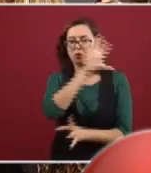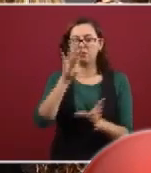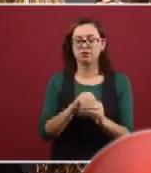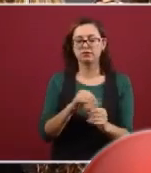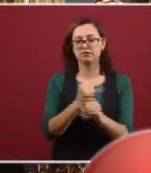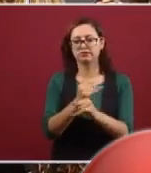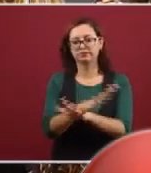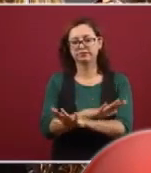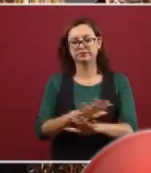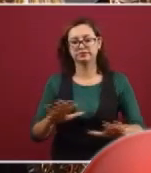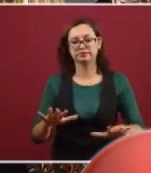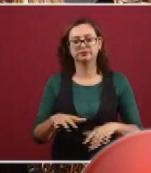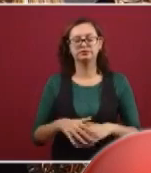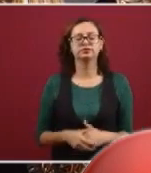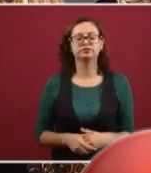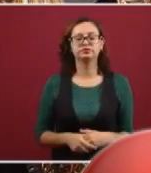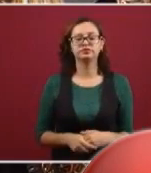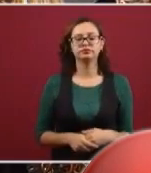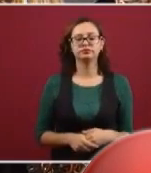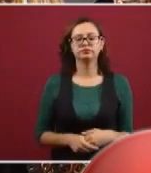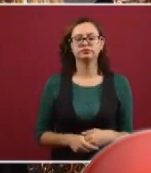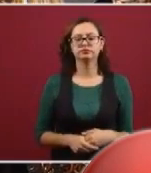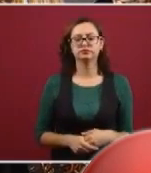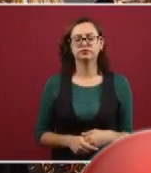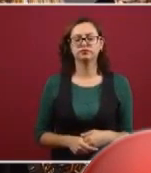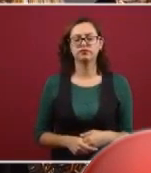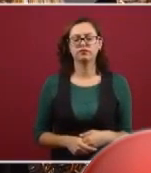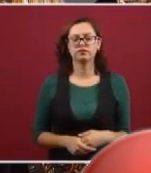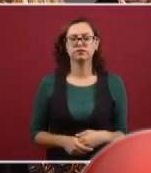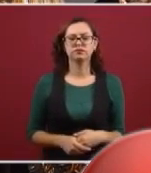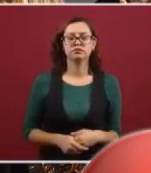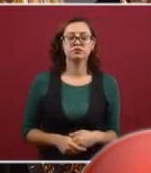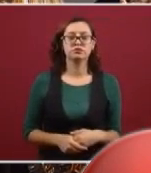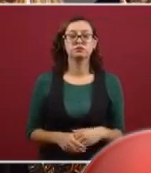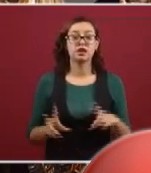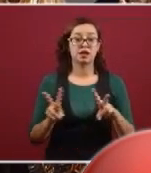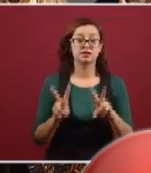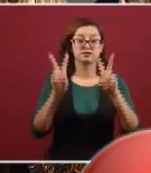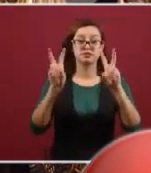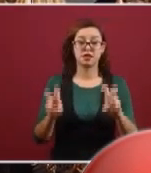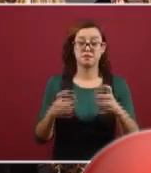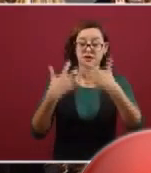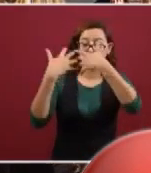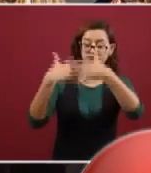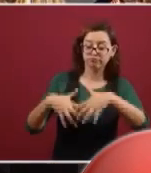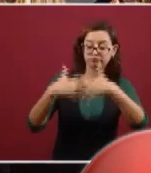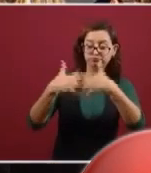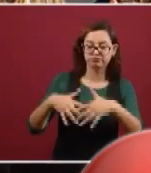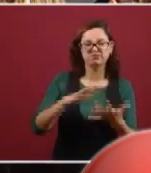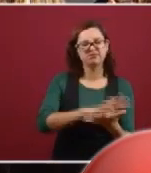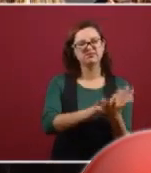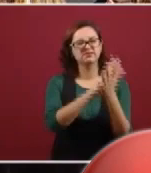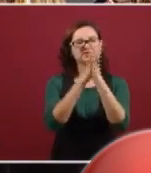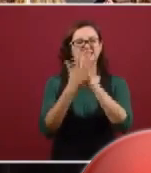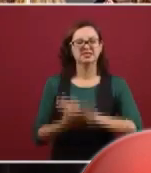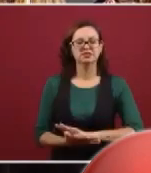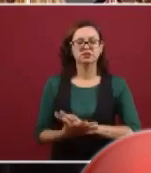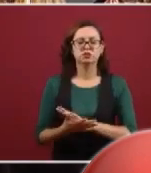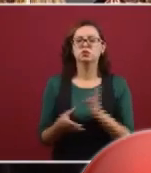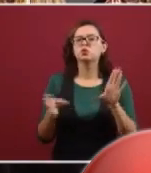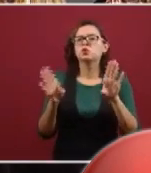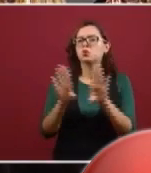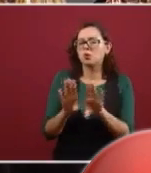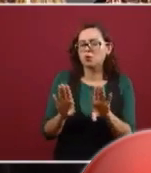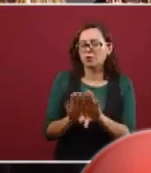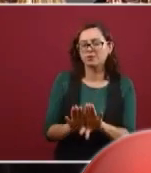Por lo que se refiere a transformación industrial, el plan prevé una recuperación gradual de la capacidad de